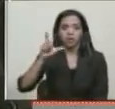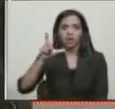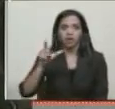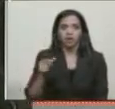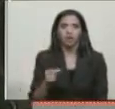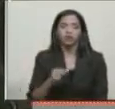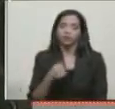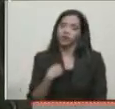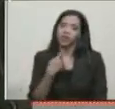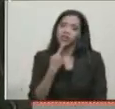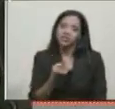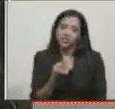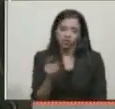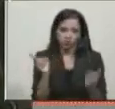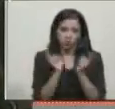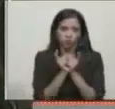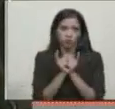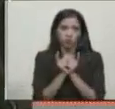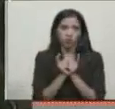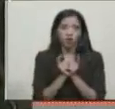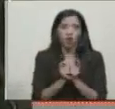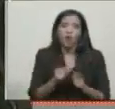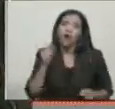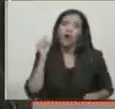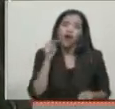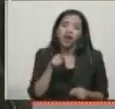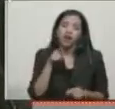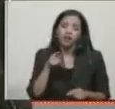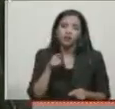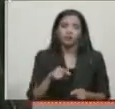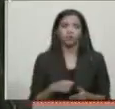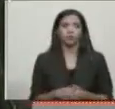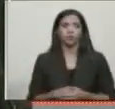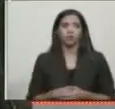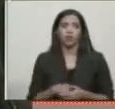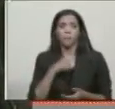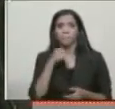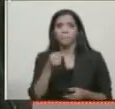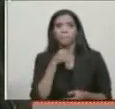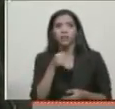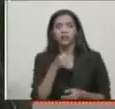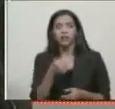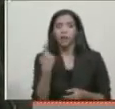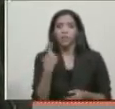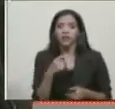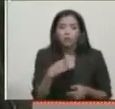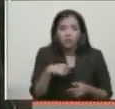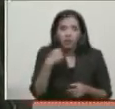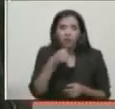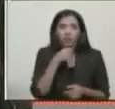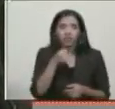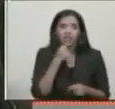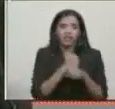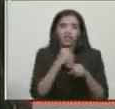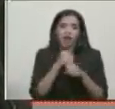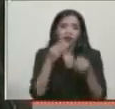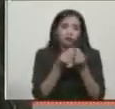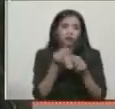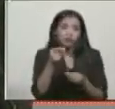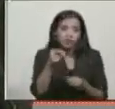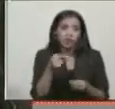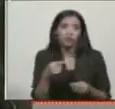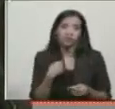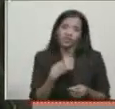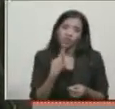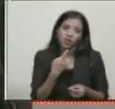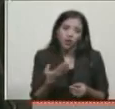voy a decir esto. Cuando tú estabas en junta directiva con tus periodistas, más de una periodista que trabajaba contigo, me lo dijo a